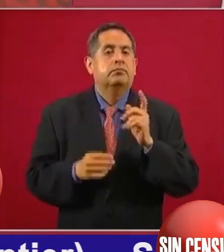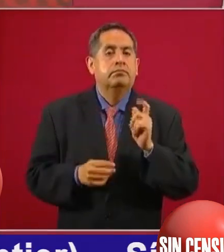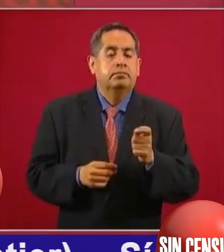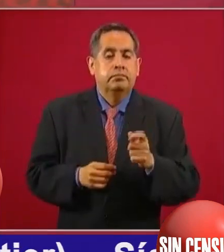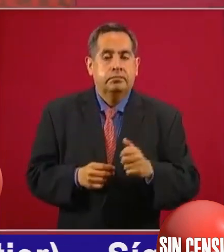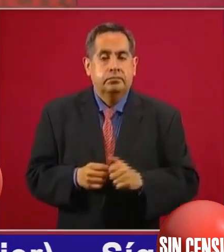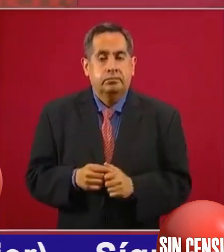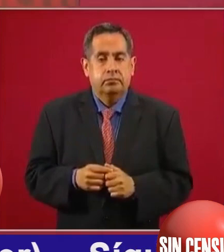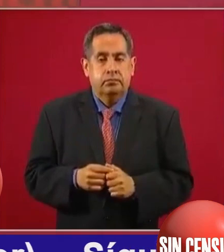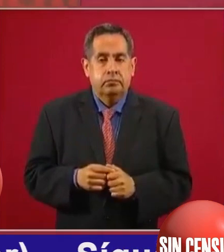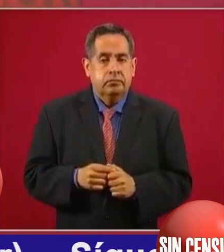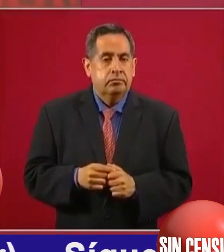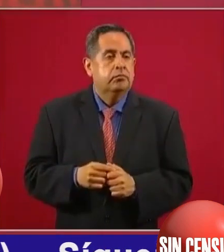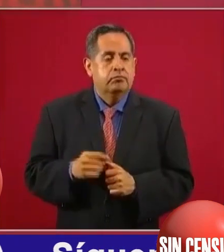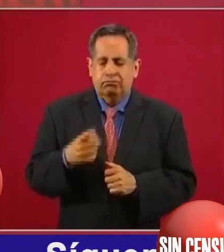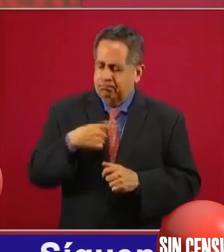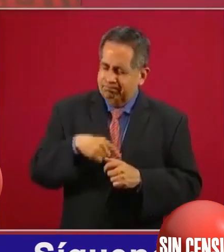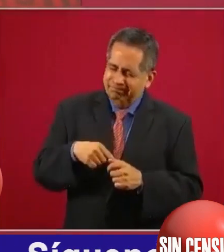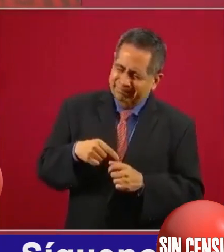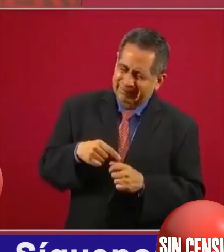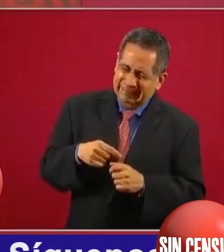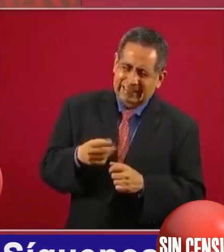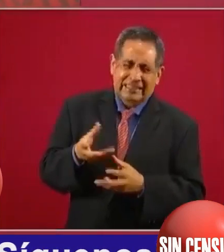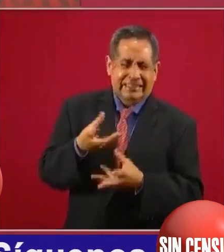que vamos a salir rápido.